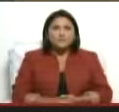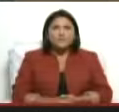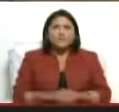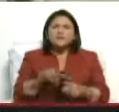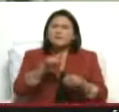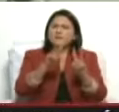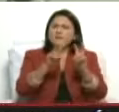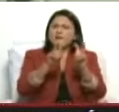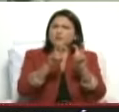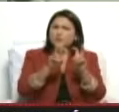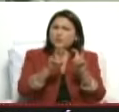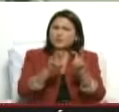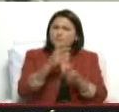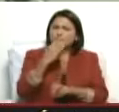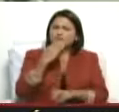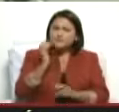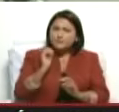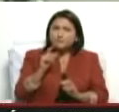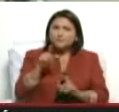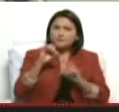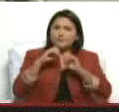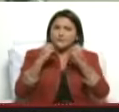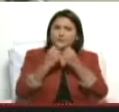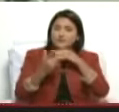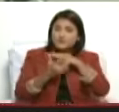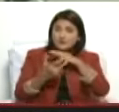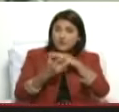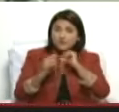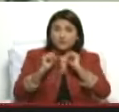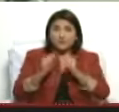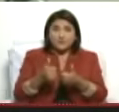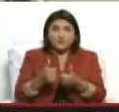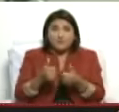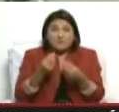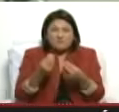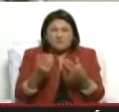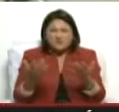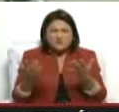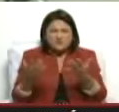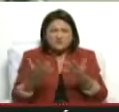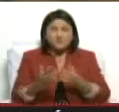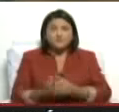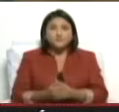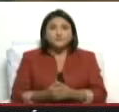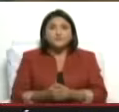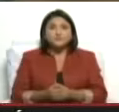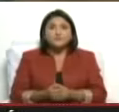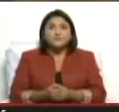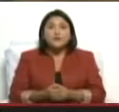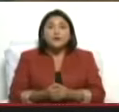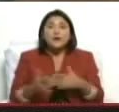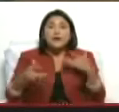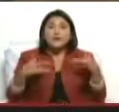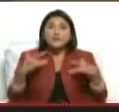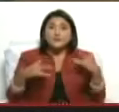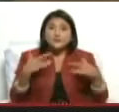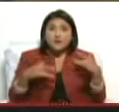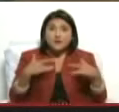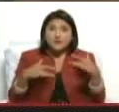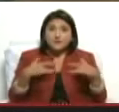que tú lo dijiste una oficina técnica que arrancó para hacer actividad